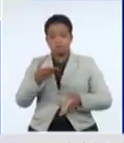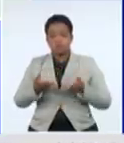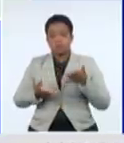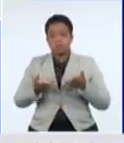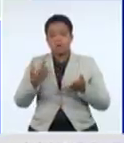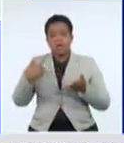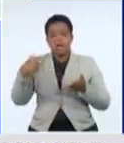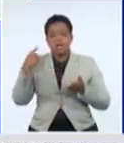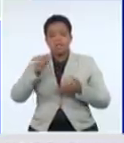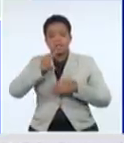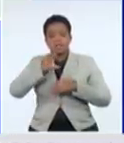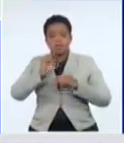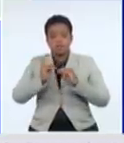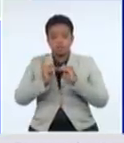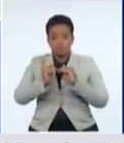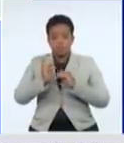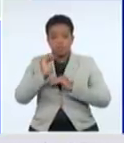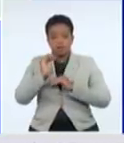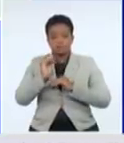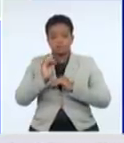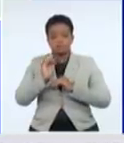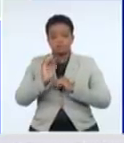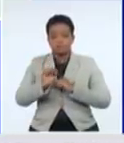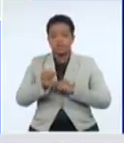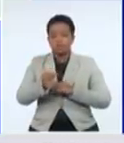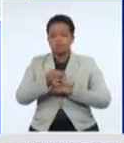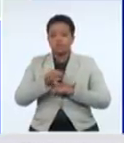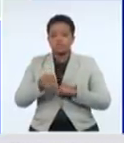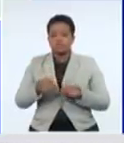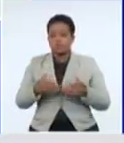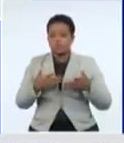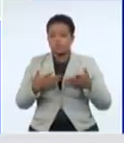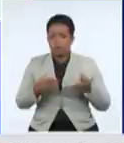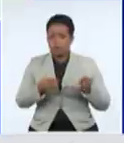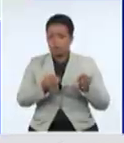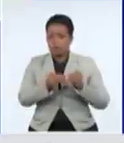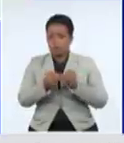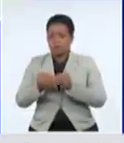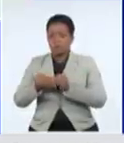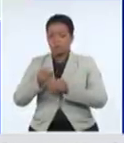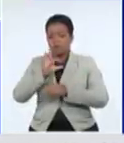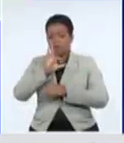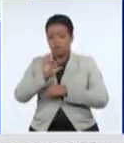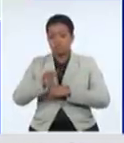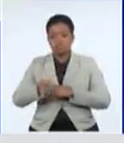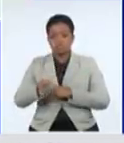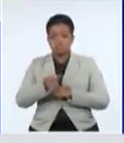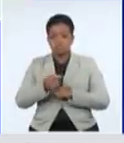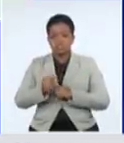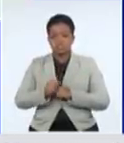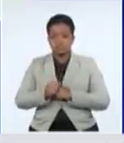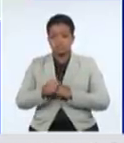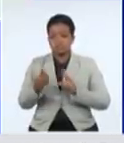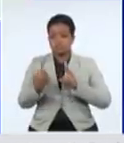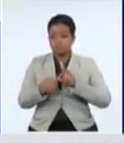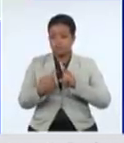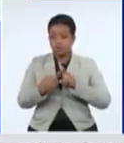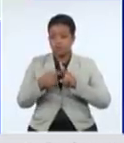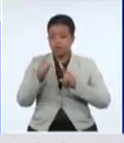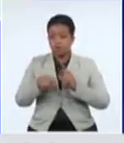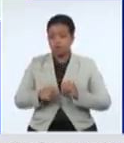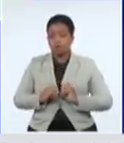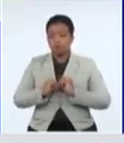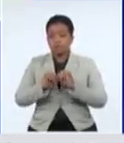más en relación con la jornada precedente y con una transmisión en sus 8 municipios. Yaguajay hoy reporta